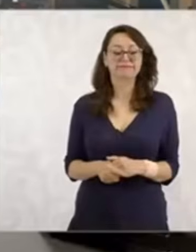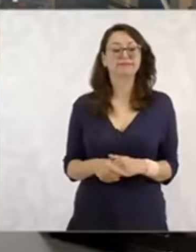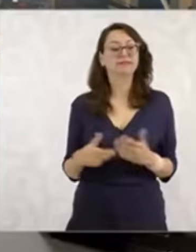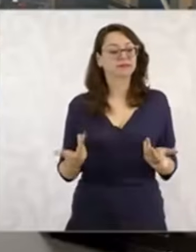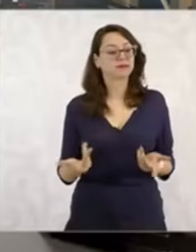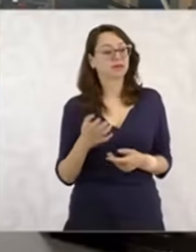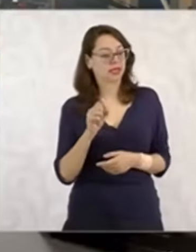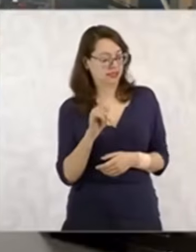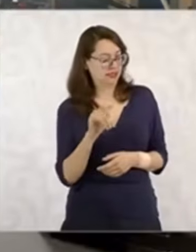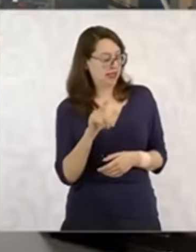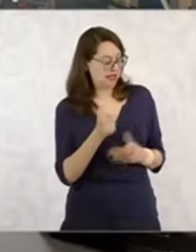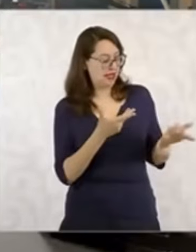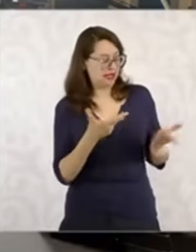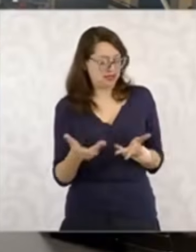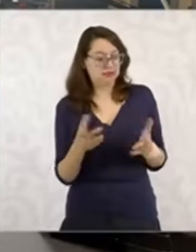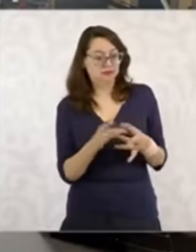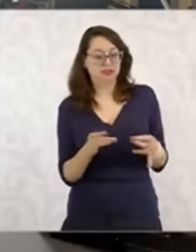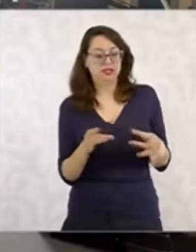incorpora esta reforma.